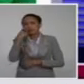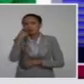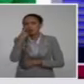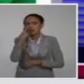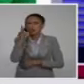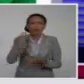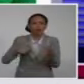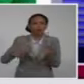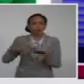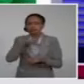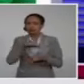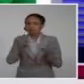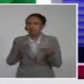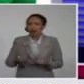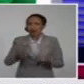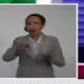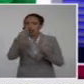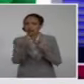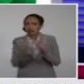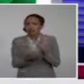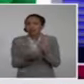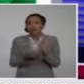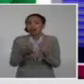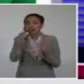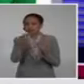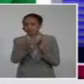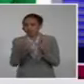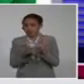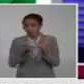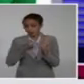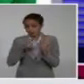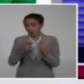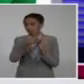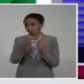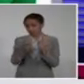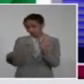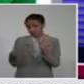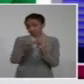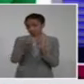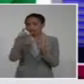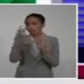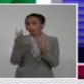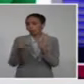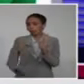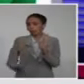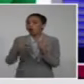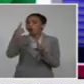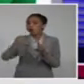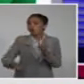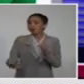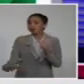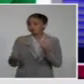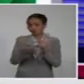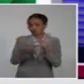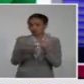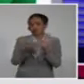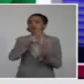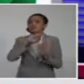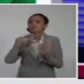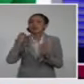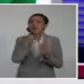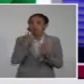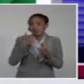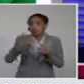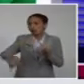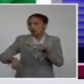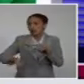presentó, inicialmente con diarrea y fiebre, y lamentablemente tuvo un grupo de complicaciones